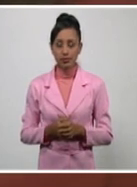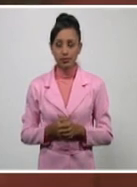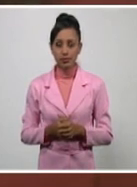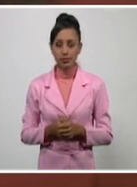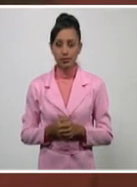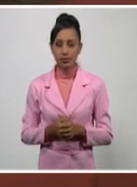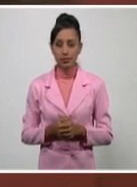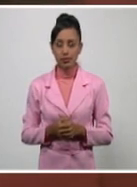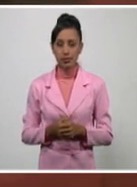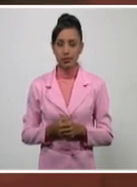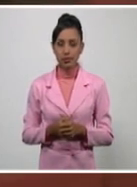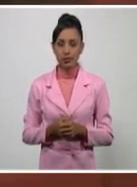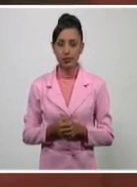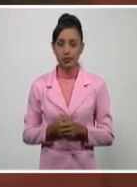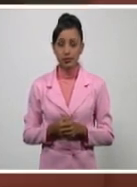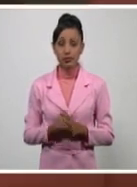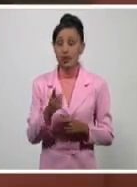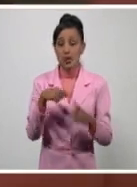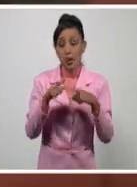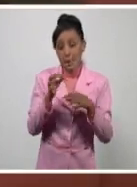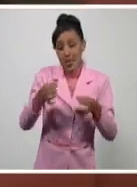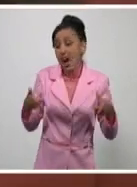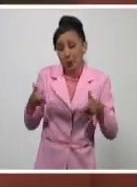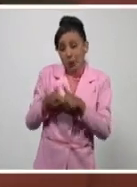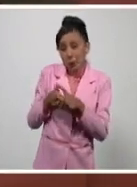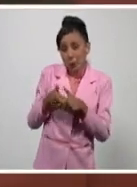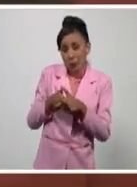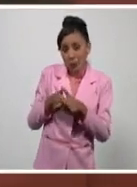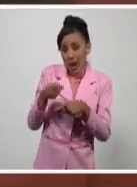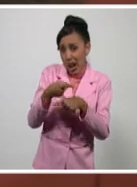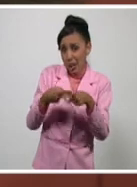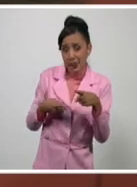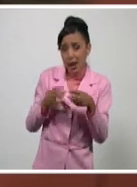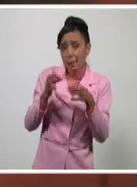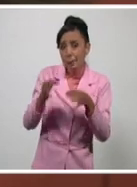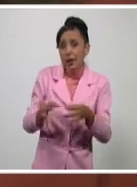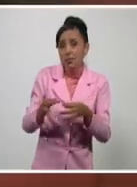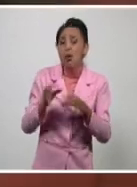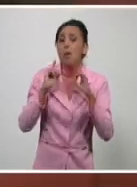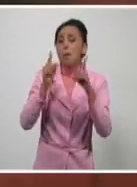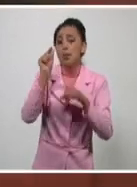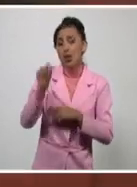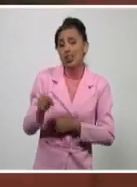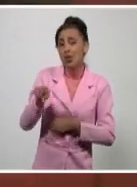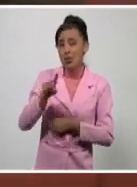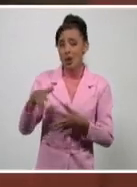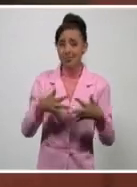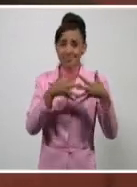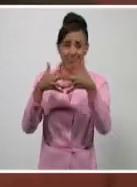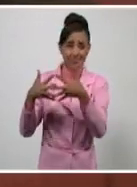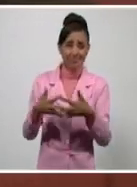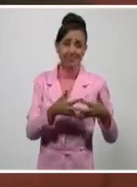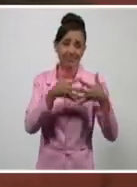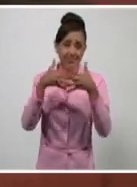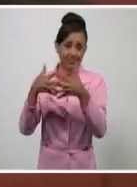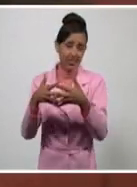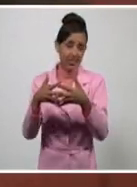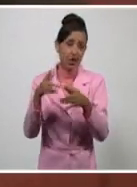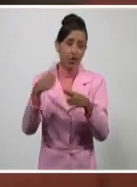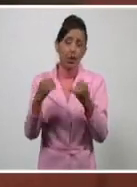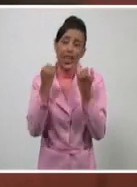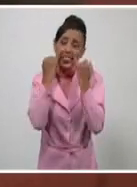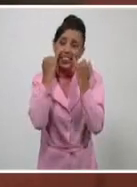un suceso que mueve a un pequeño grupo, la mitad de ellos operadores políticos mediáticos al servicio de determinados